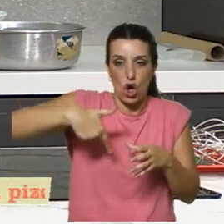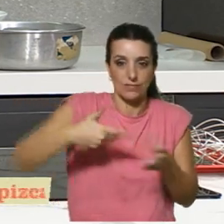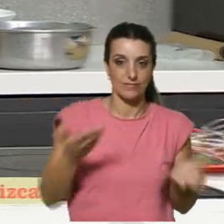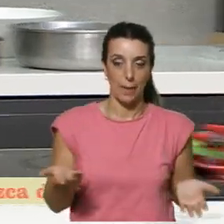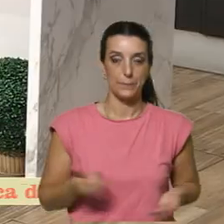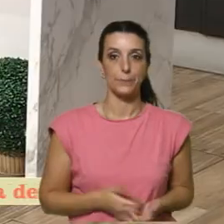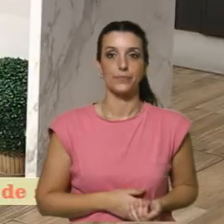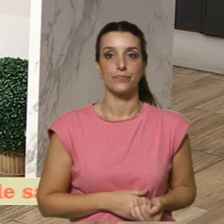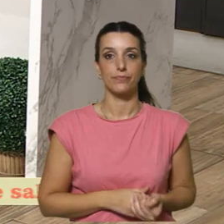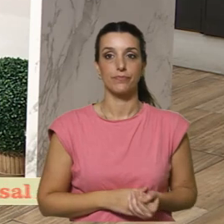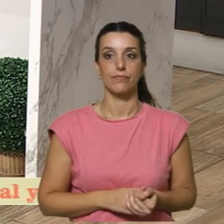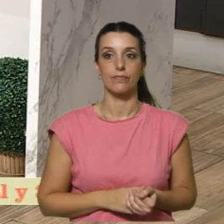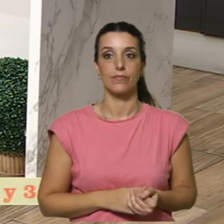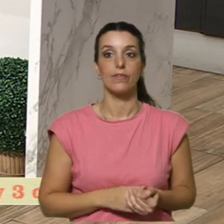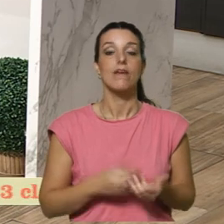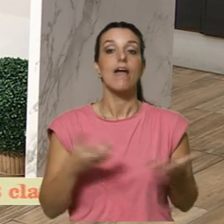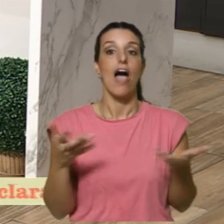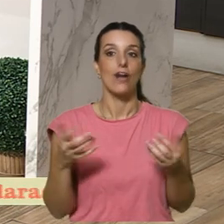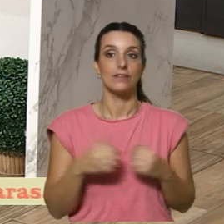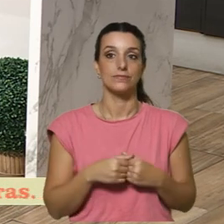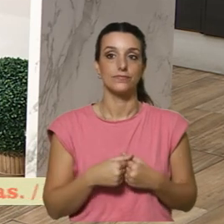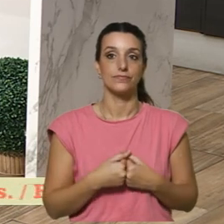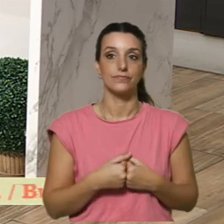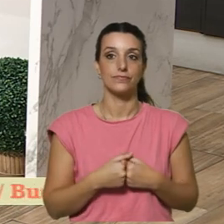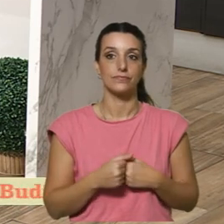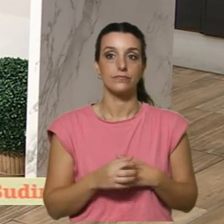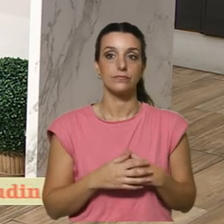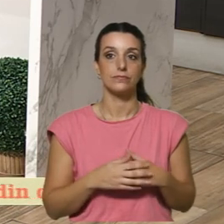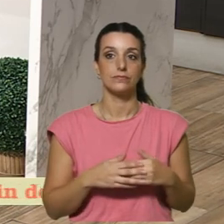batir. Vamos por acá.